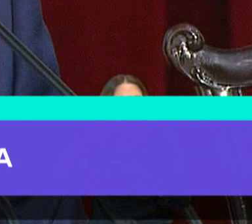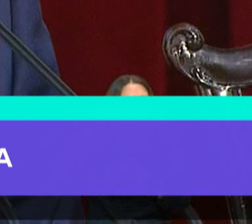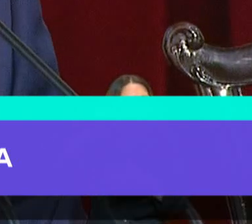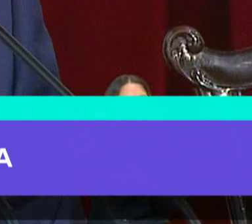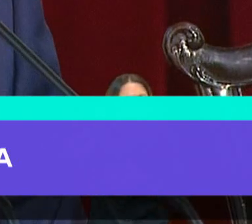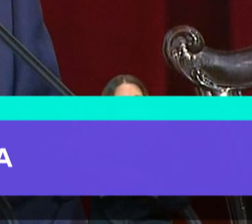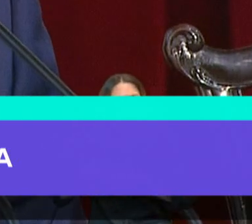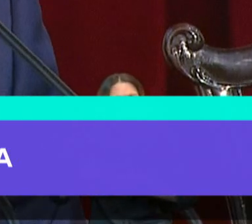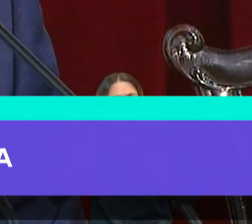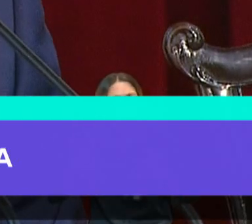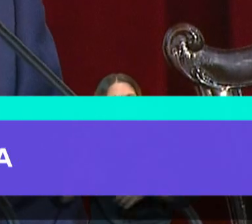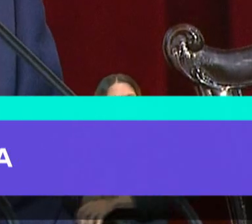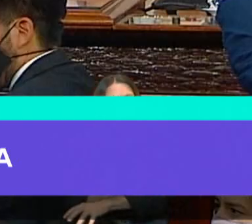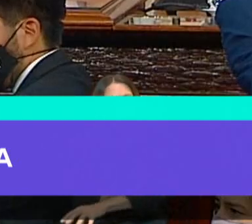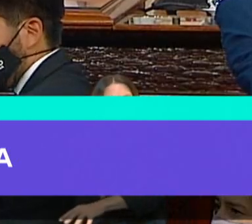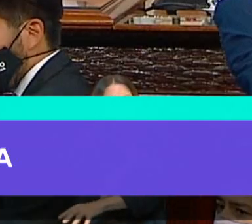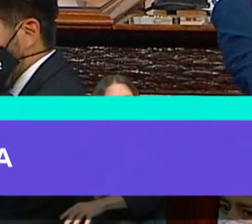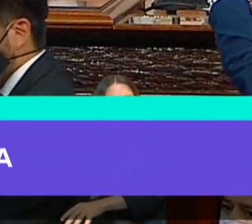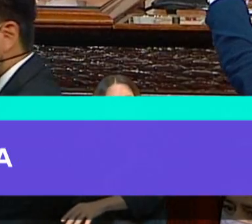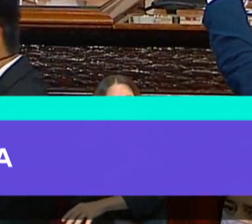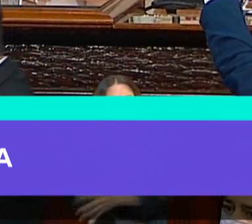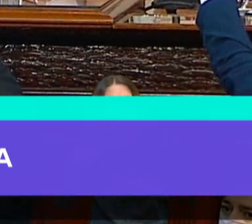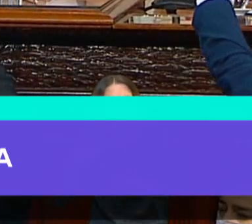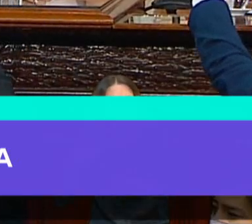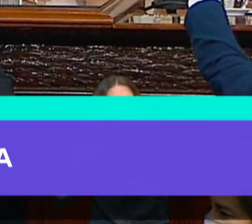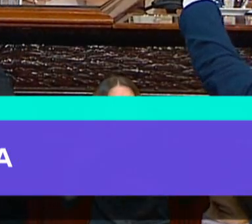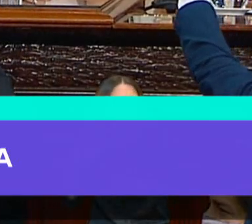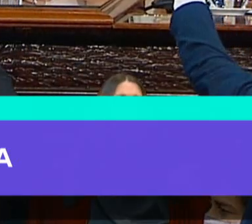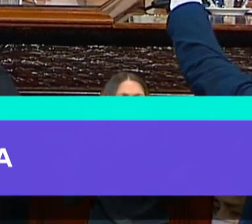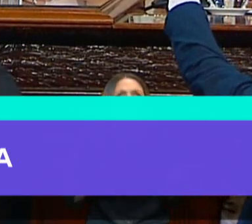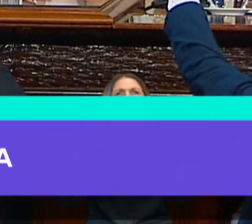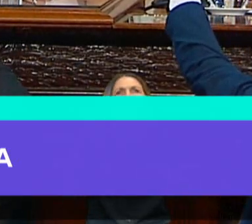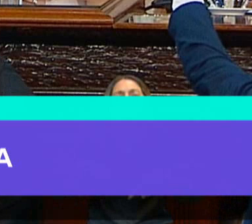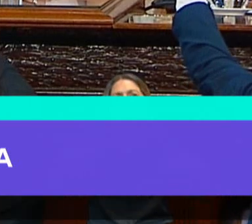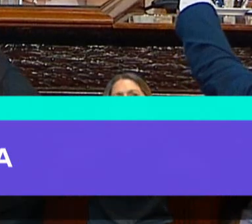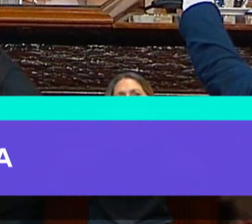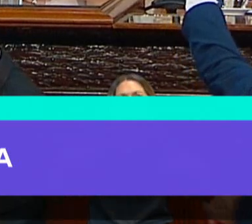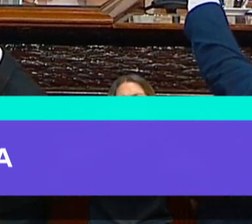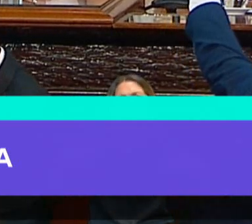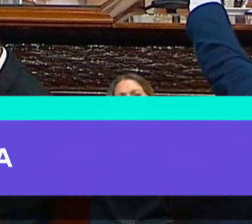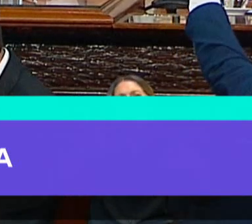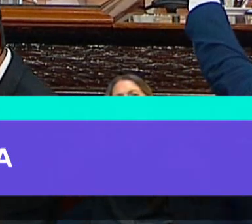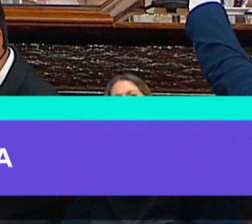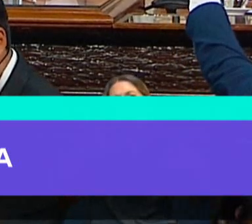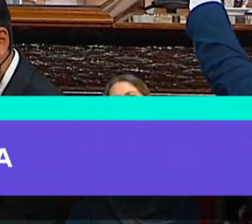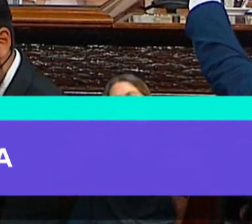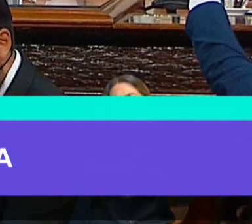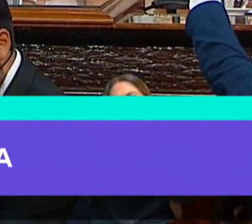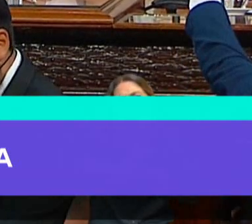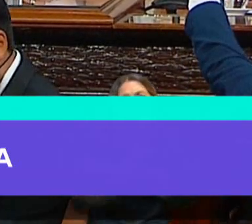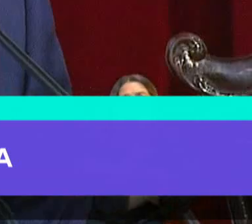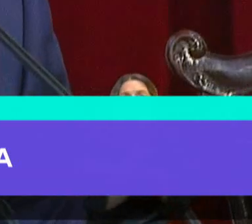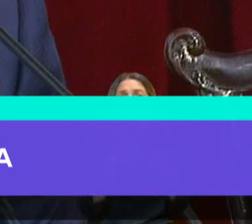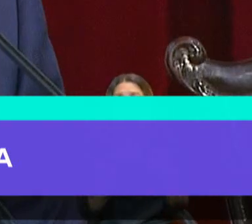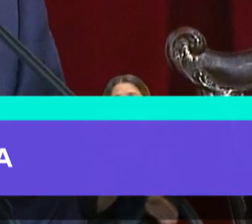guerra vuelve a levantarse. Otra vez, la violencia bélica arrasa vidas humanas. Por